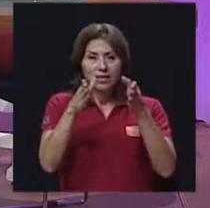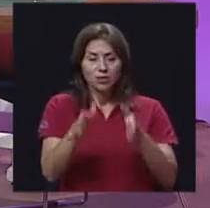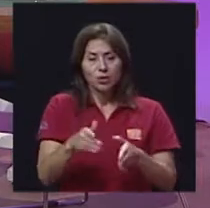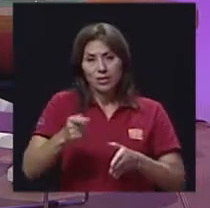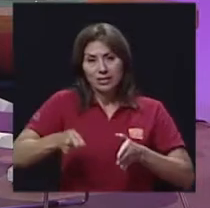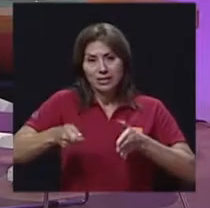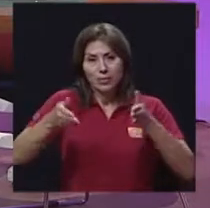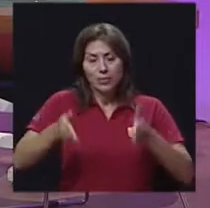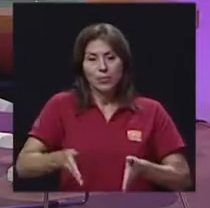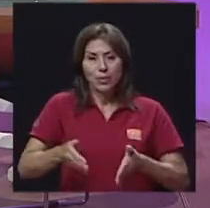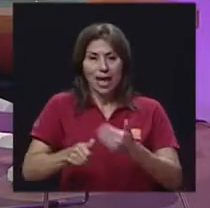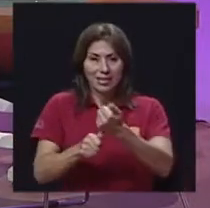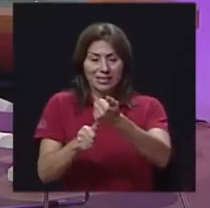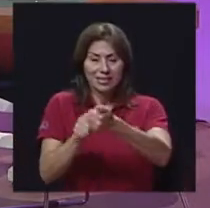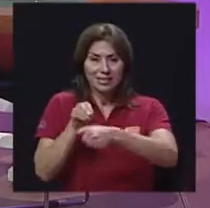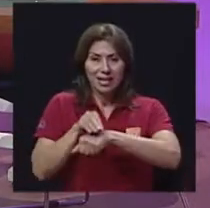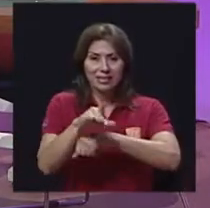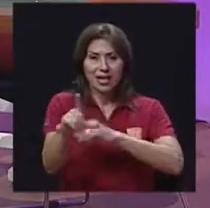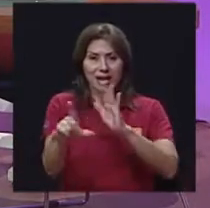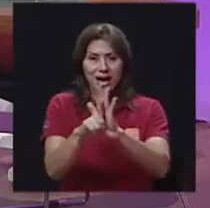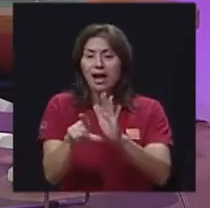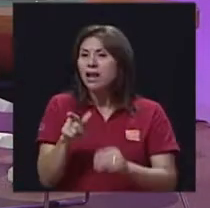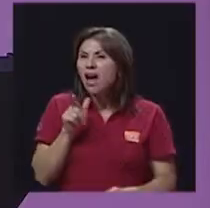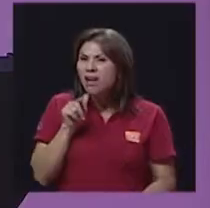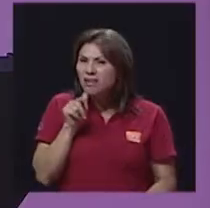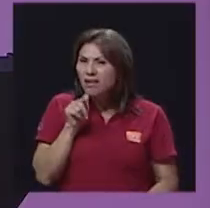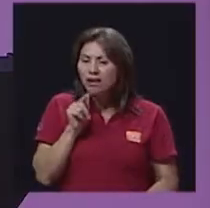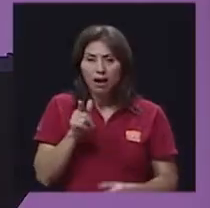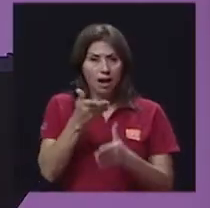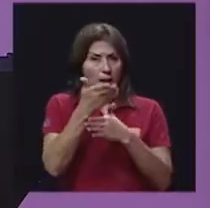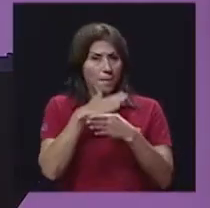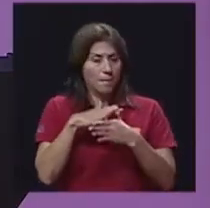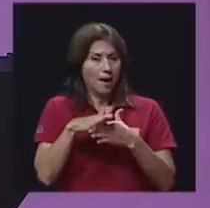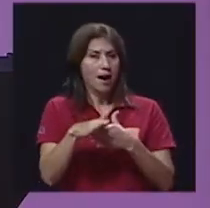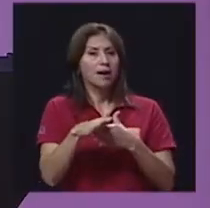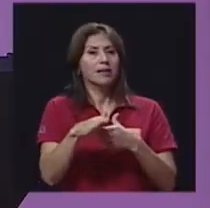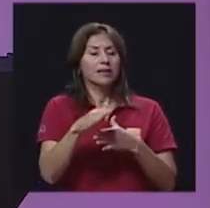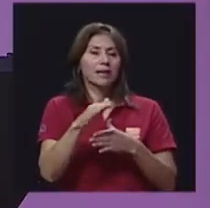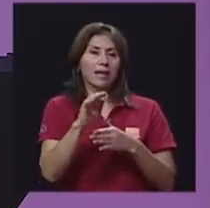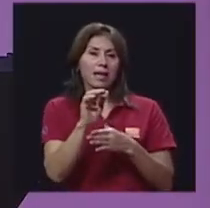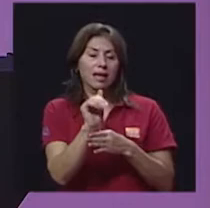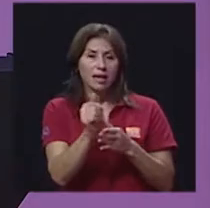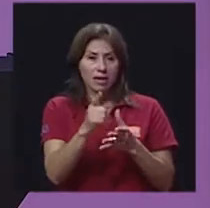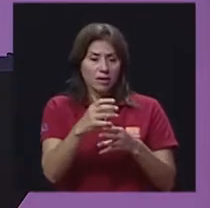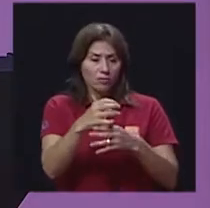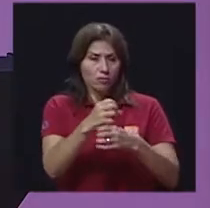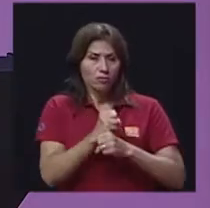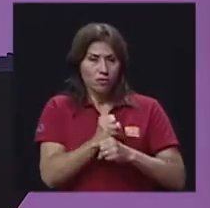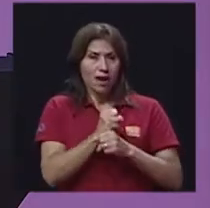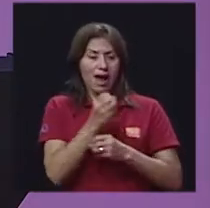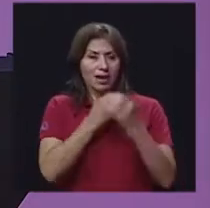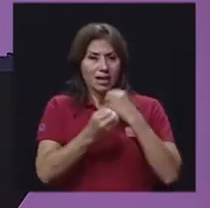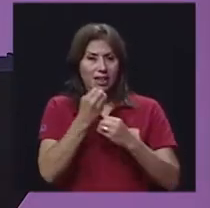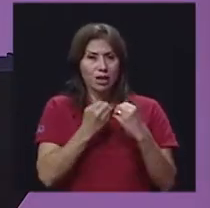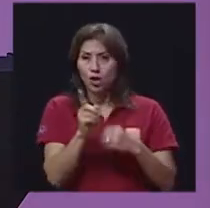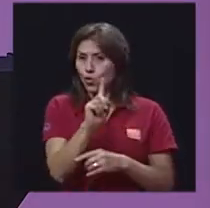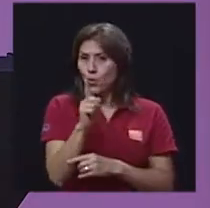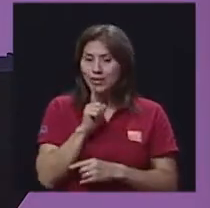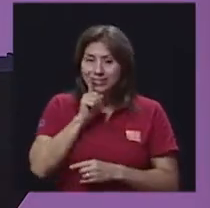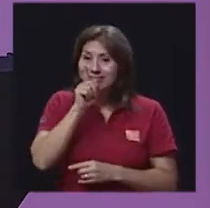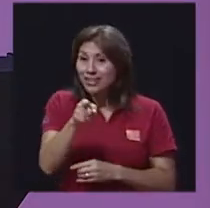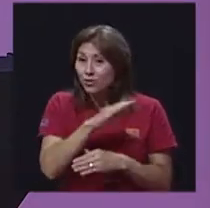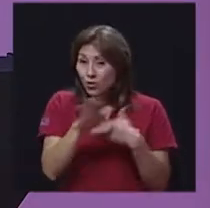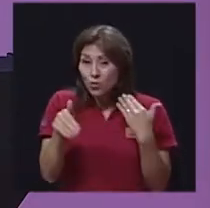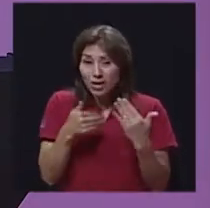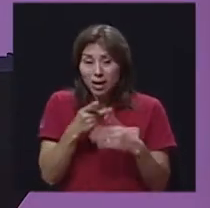quién? A la parte acreedora alimentaria. No es cierto que la defensa pública únicamente brinda asistencia legal a las mujeres. No